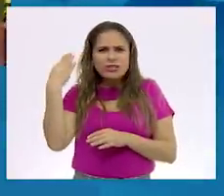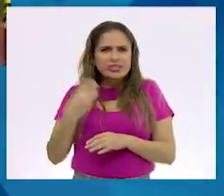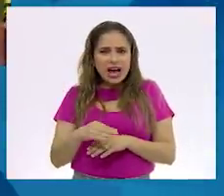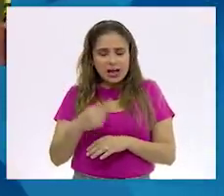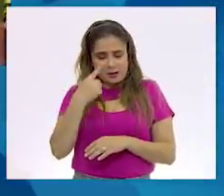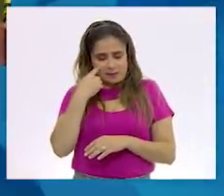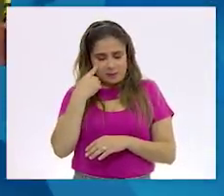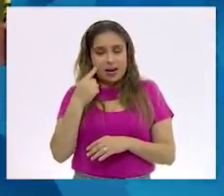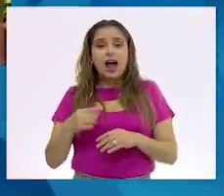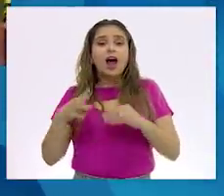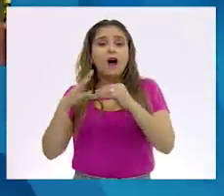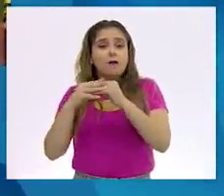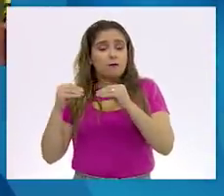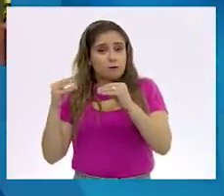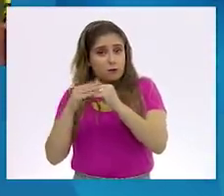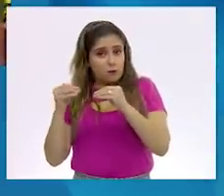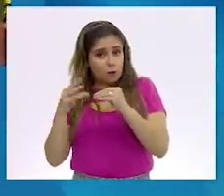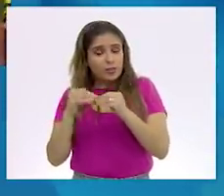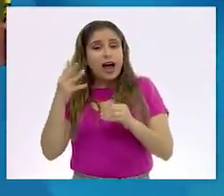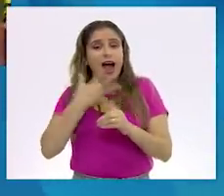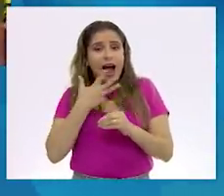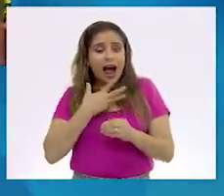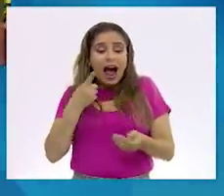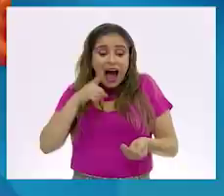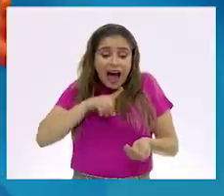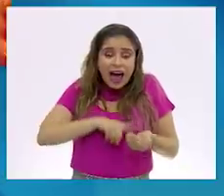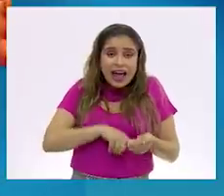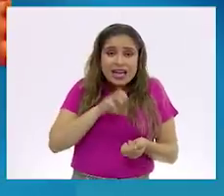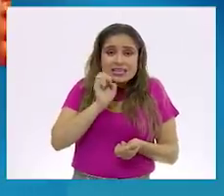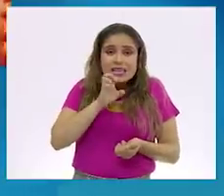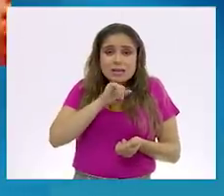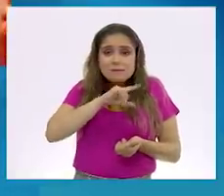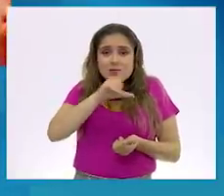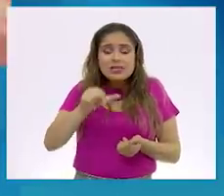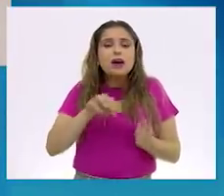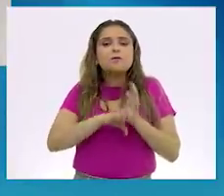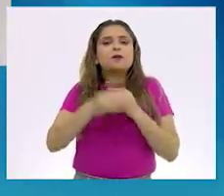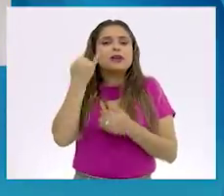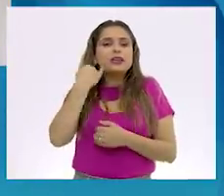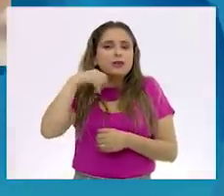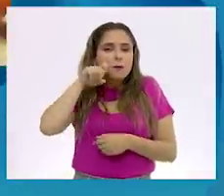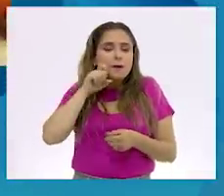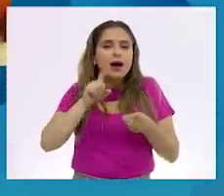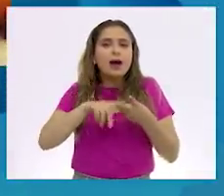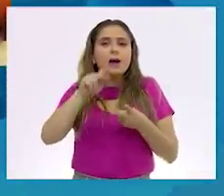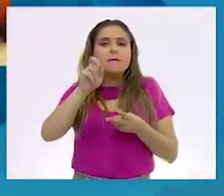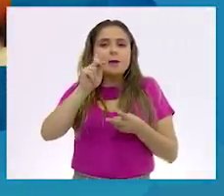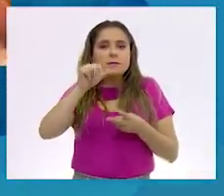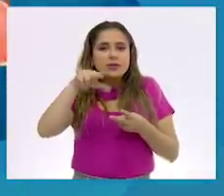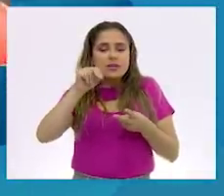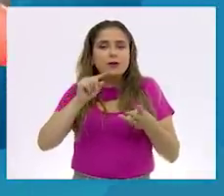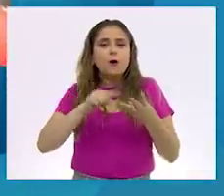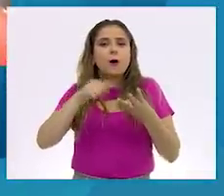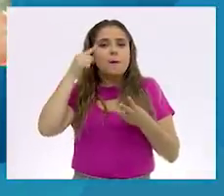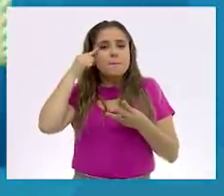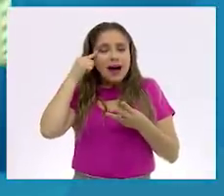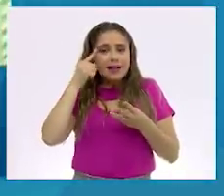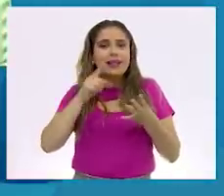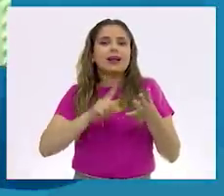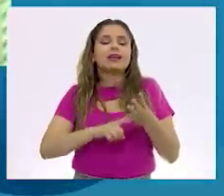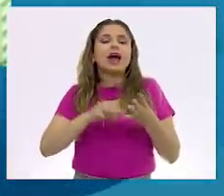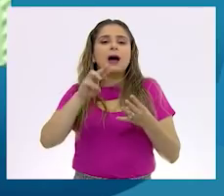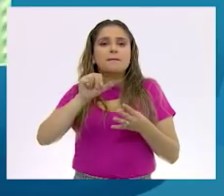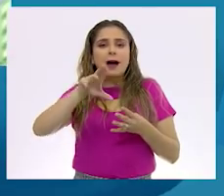Las frutas son las que contienen las semillas dentro de ellas, como los jitomates, los pepinos, las mandarinas, el mamey,